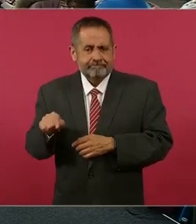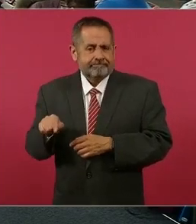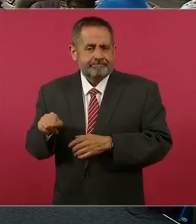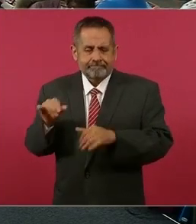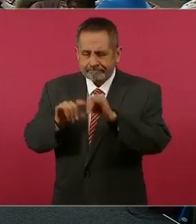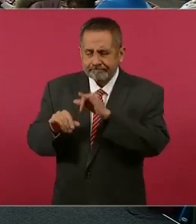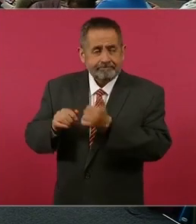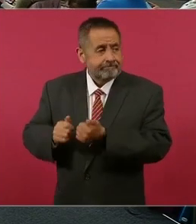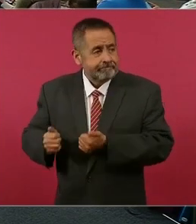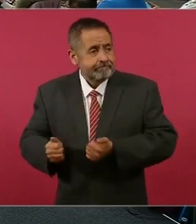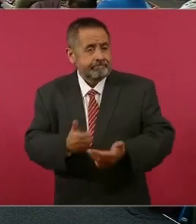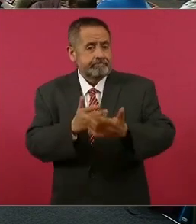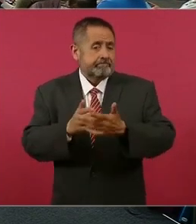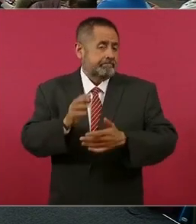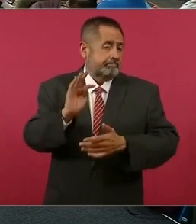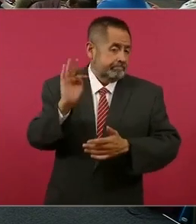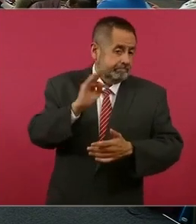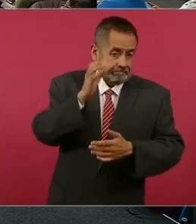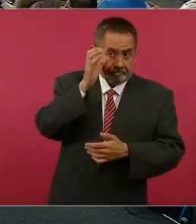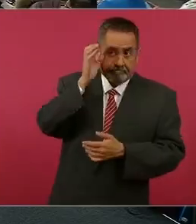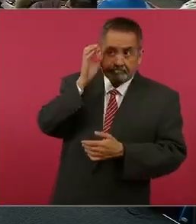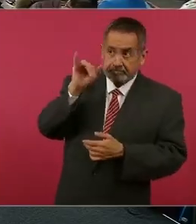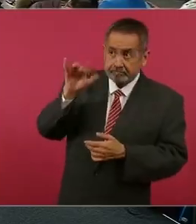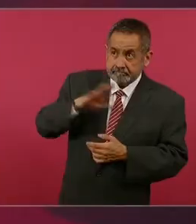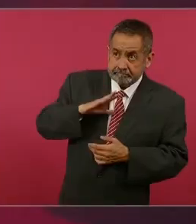sustancias químicas,